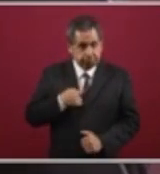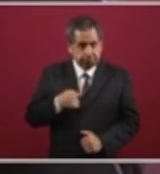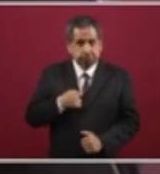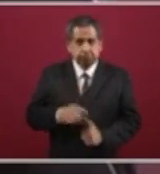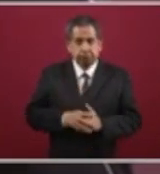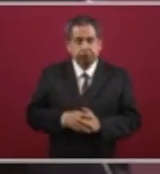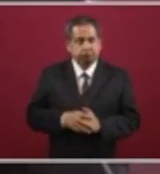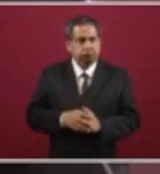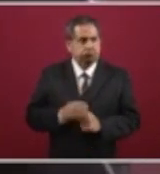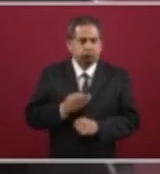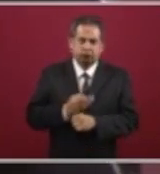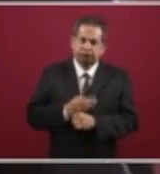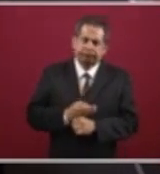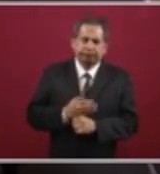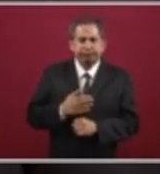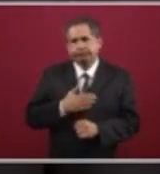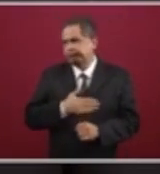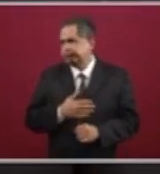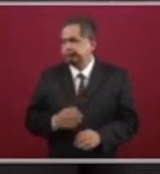satisfecho